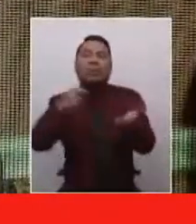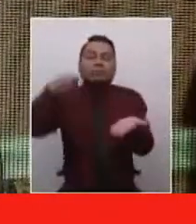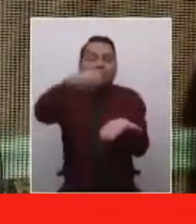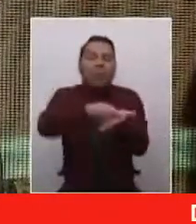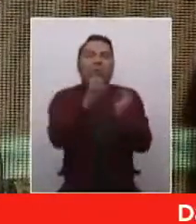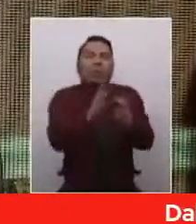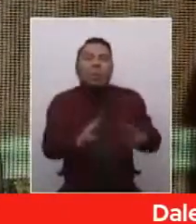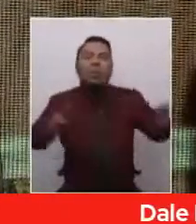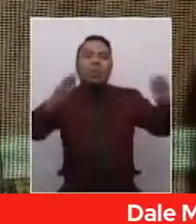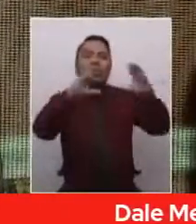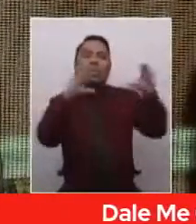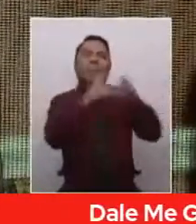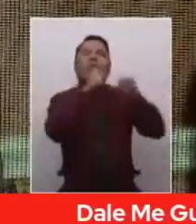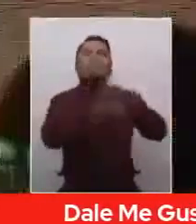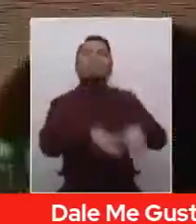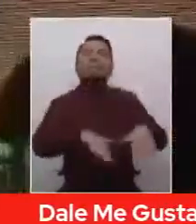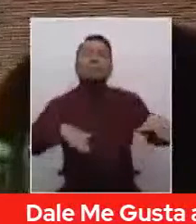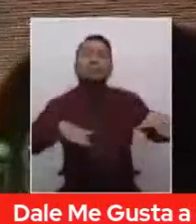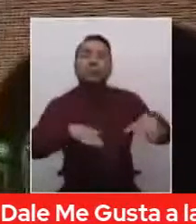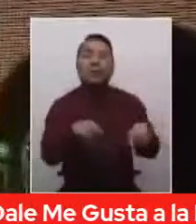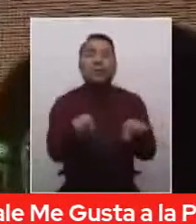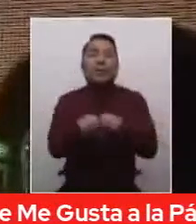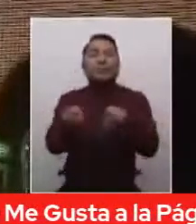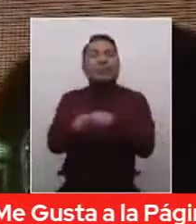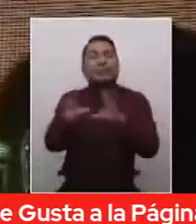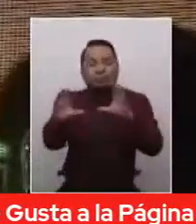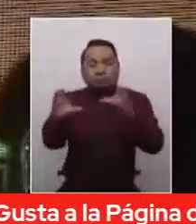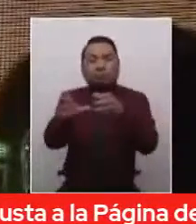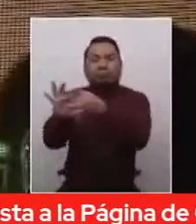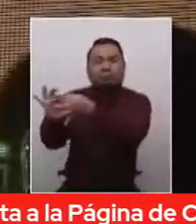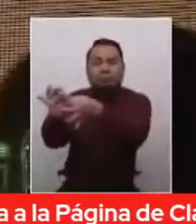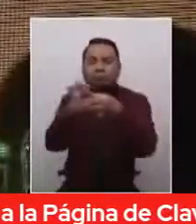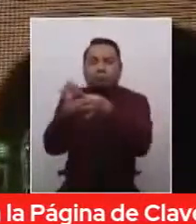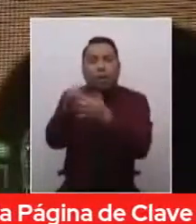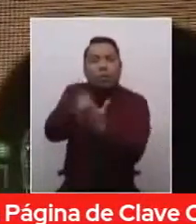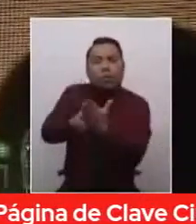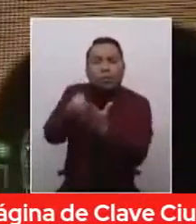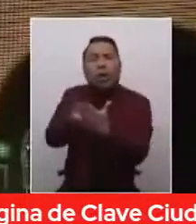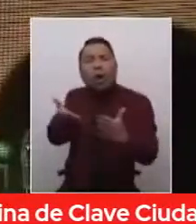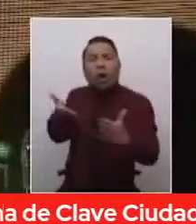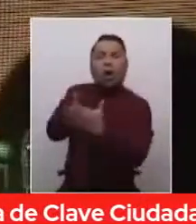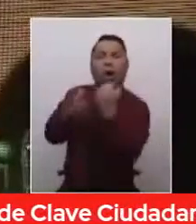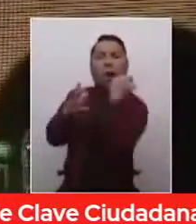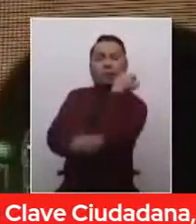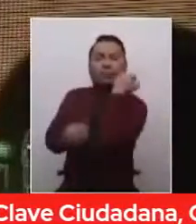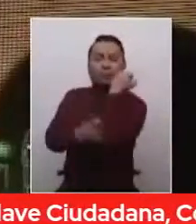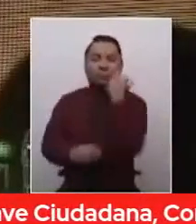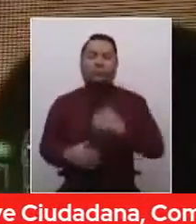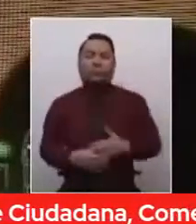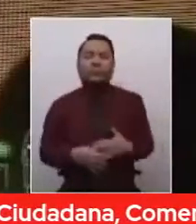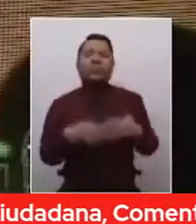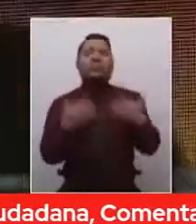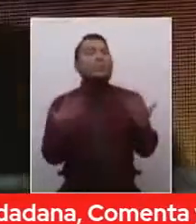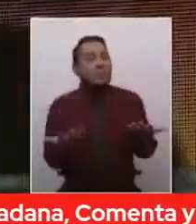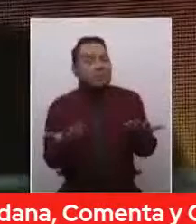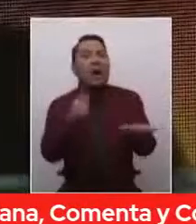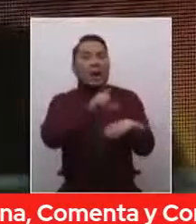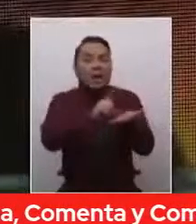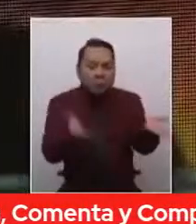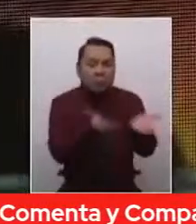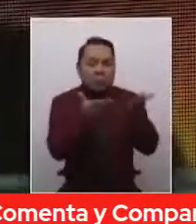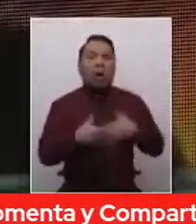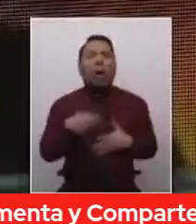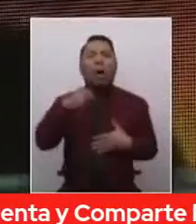las Naciones Unidas para la Infancia, la Mesa de Concertación para la Lucha contra la Pobreza, Lima Cómo Vamos y Pulso